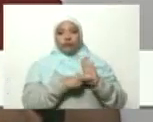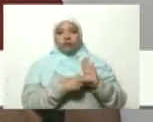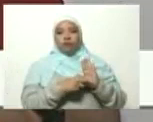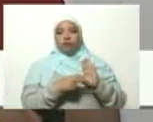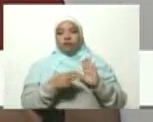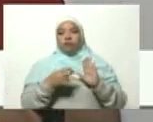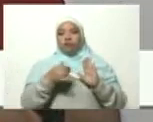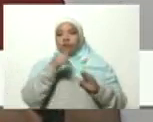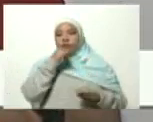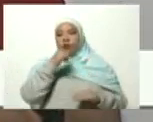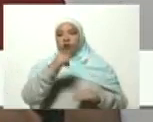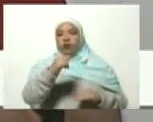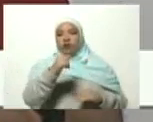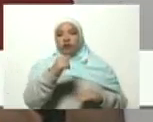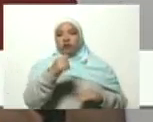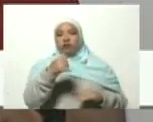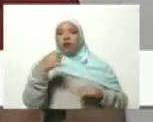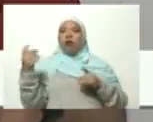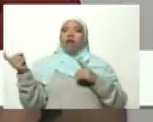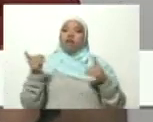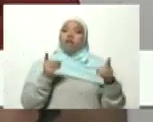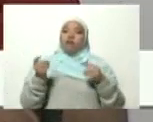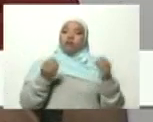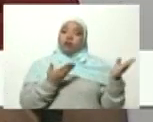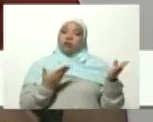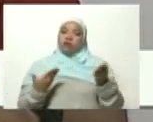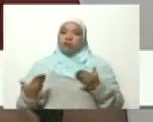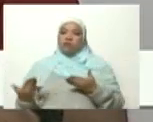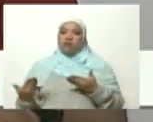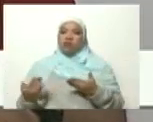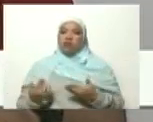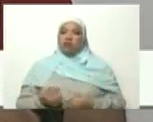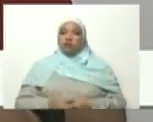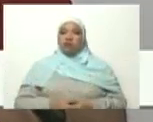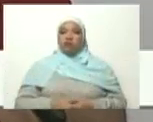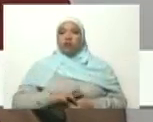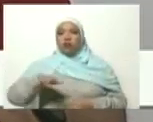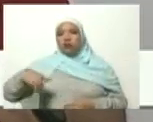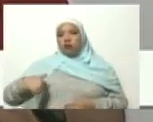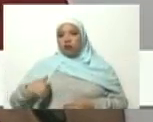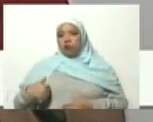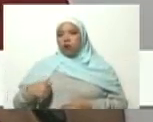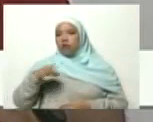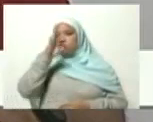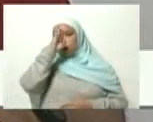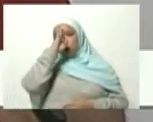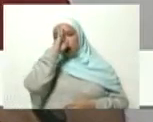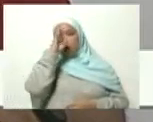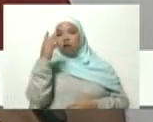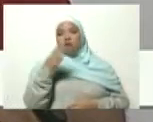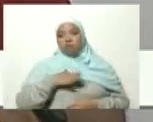oro. Bienvenido al diálogo para que desbloqueen nuestras cuentas.